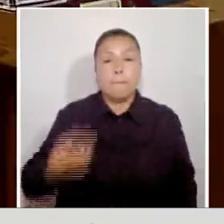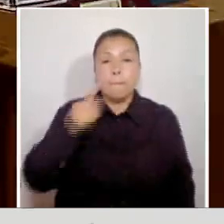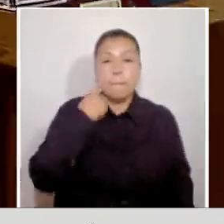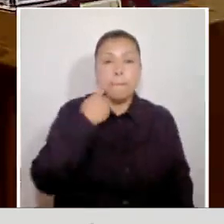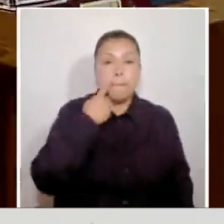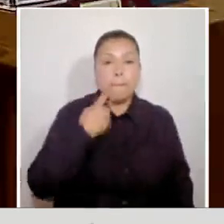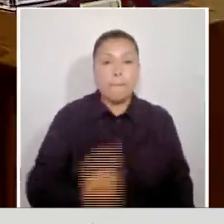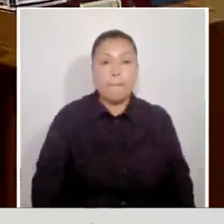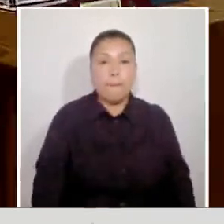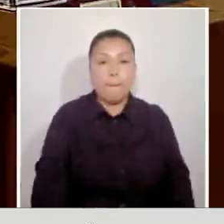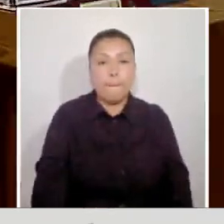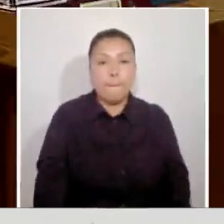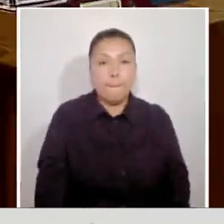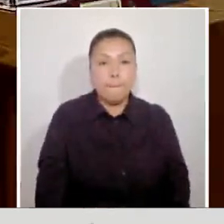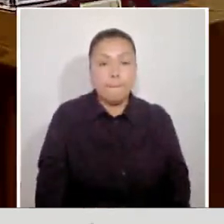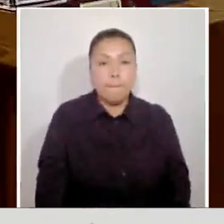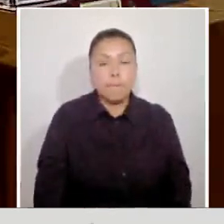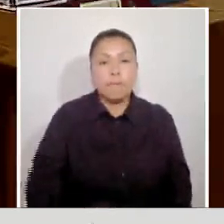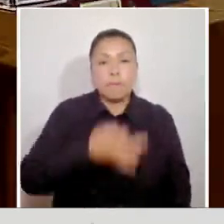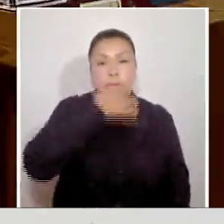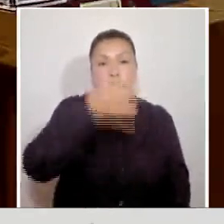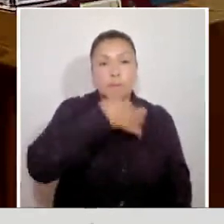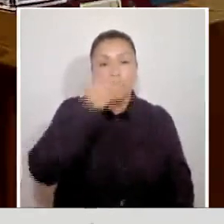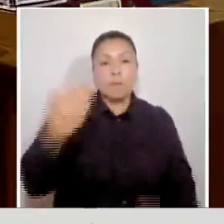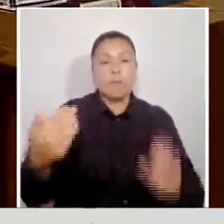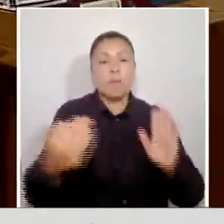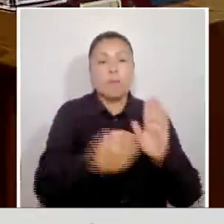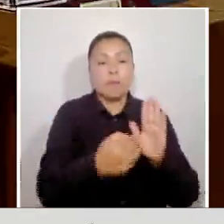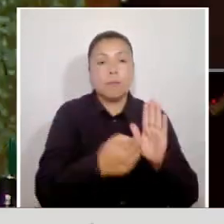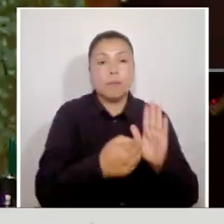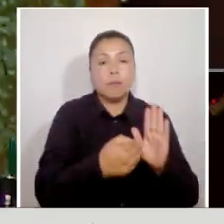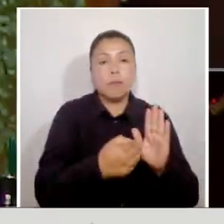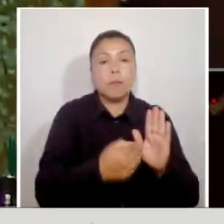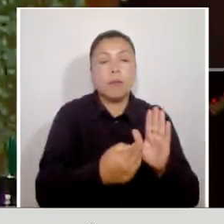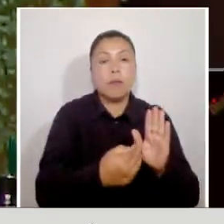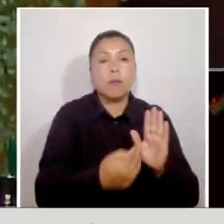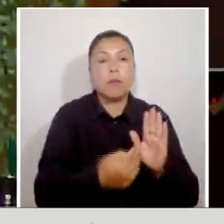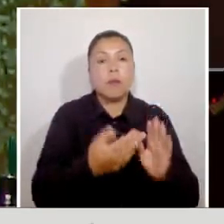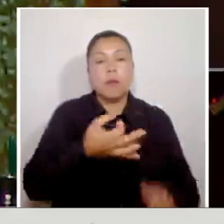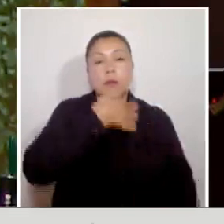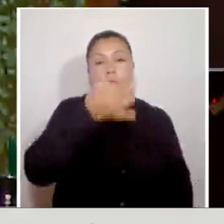presidente para hablar a favor se ha inscrito Don Andrés